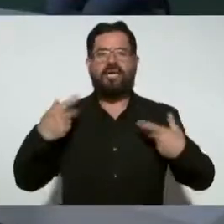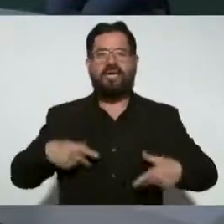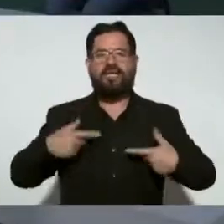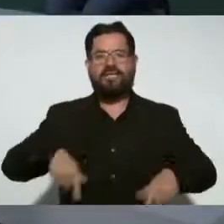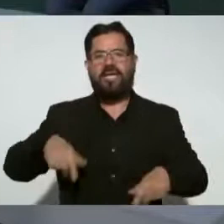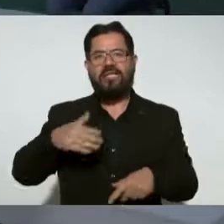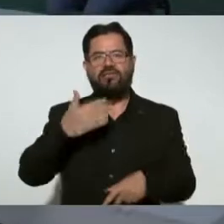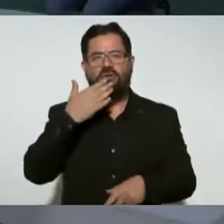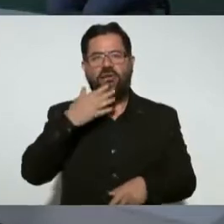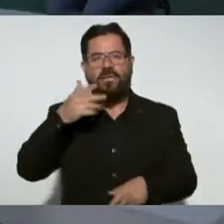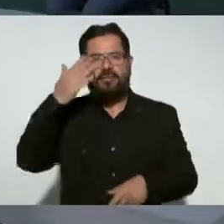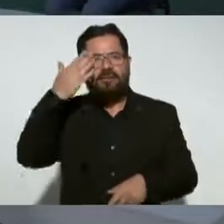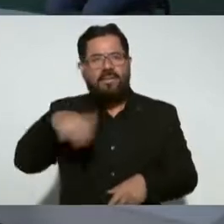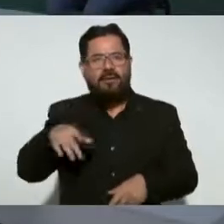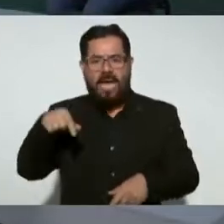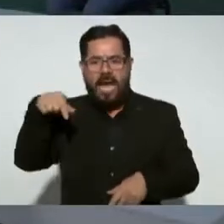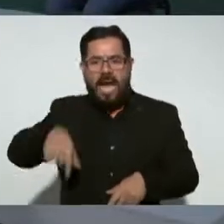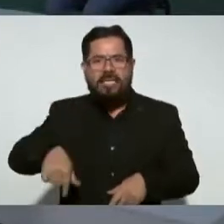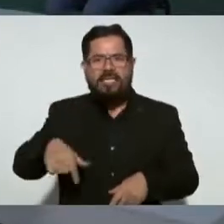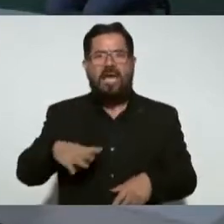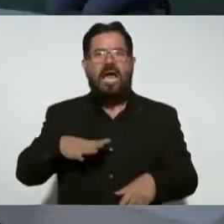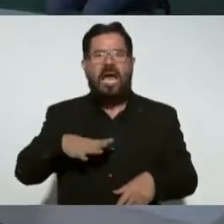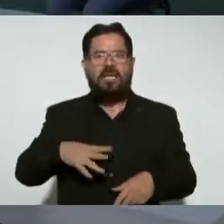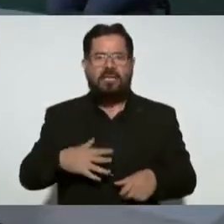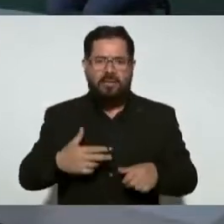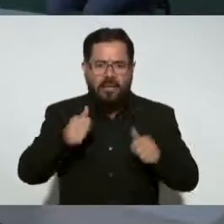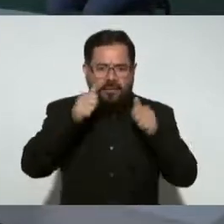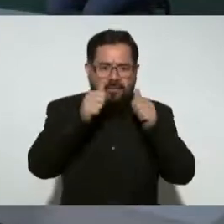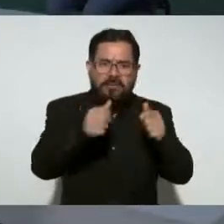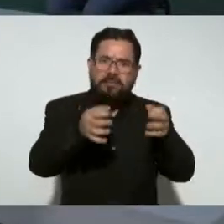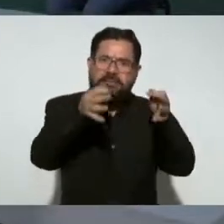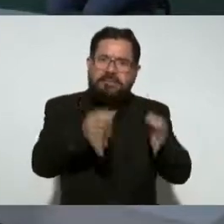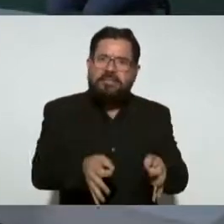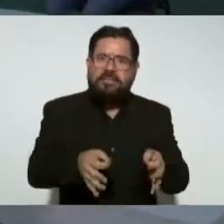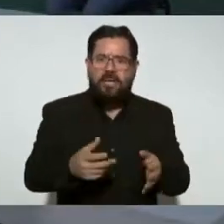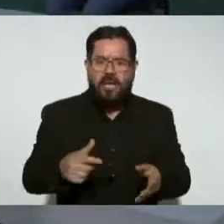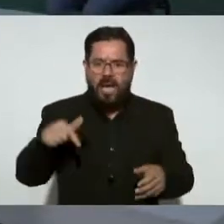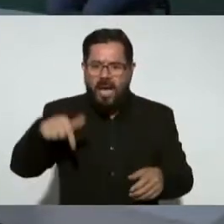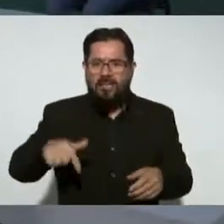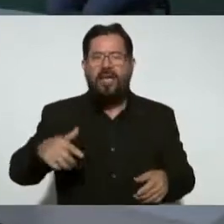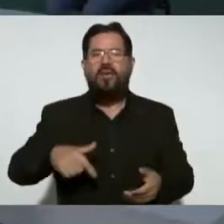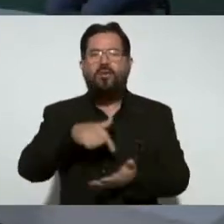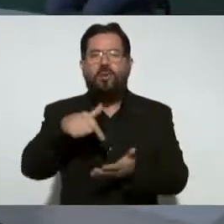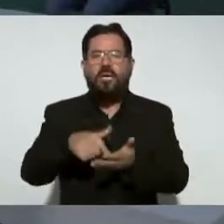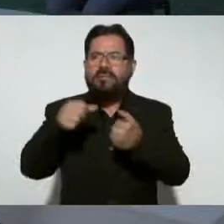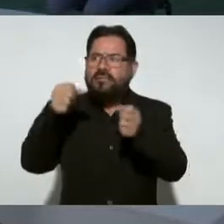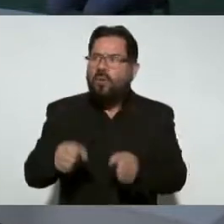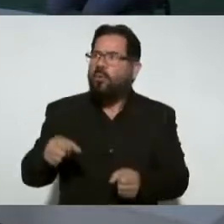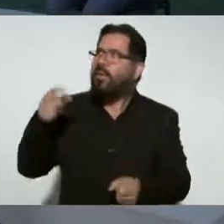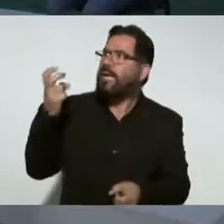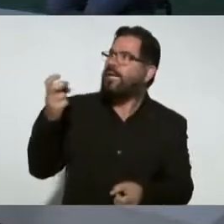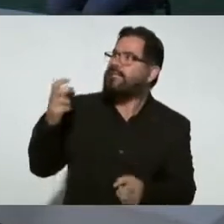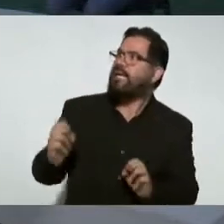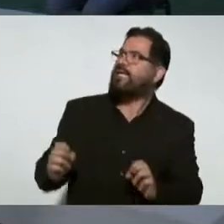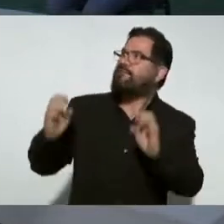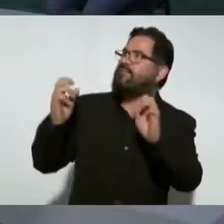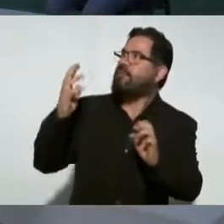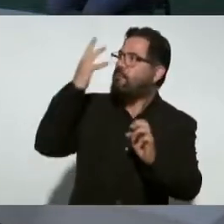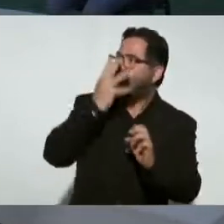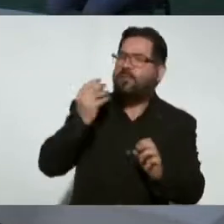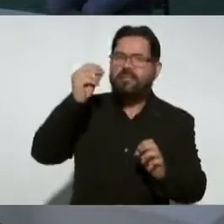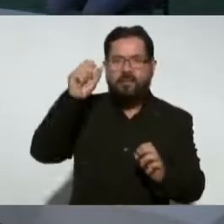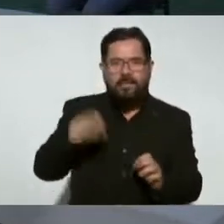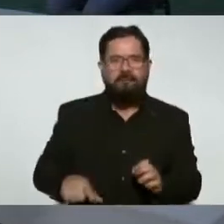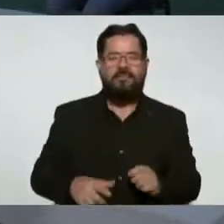una atención digna, en un lugar digno, seguro y sobre todo también, ¿por qué no?, bonito. Y